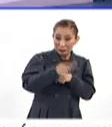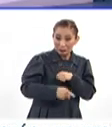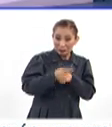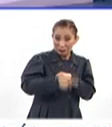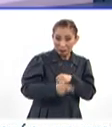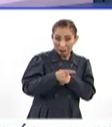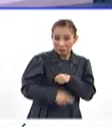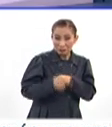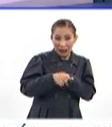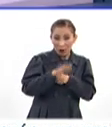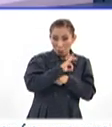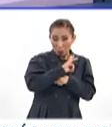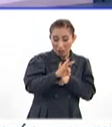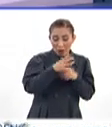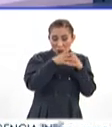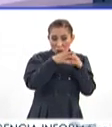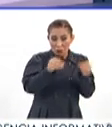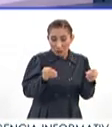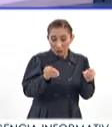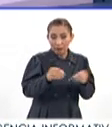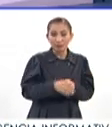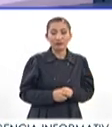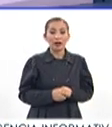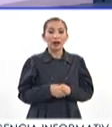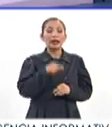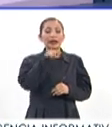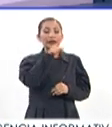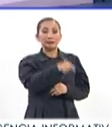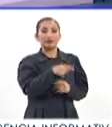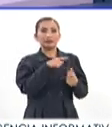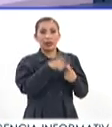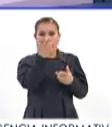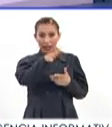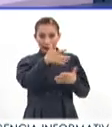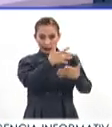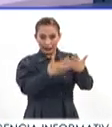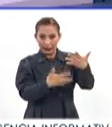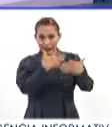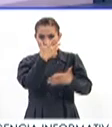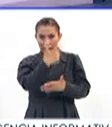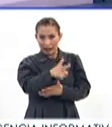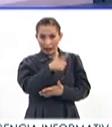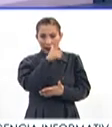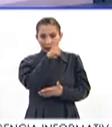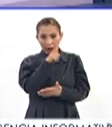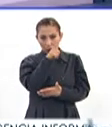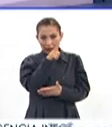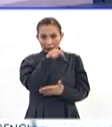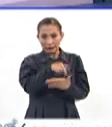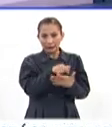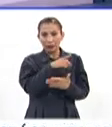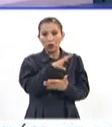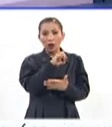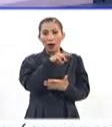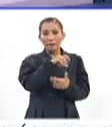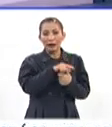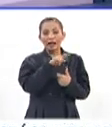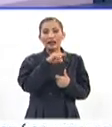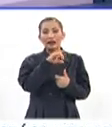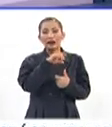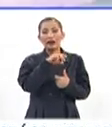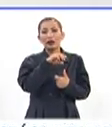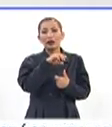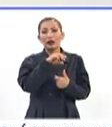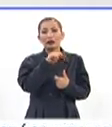las que se encuentran en más alto riesgo de desaparición. Son 10 lenguas, entre las que están el cuajl, el